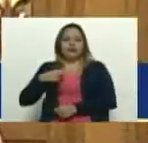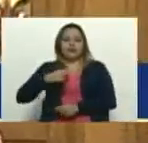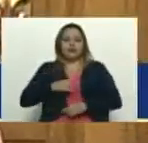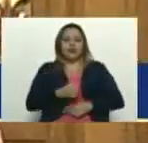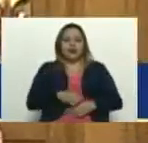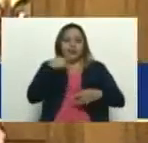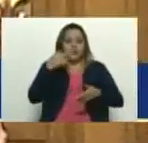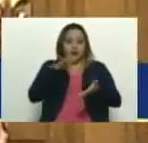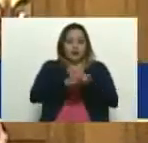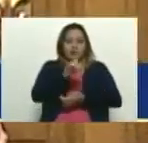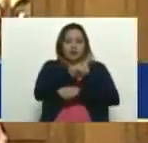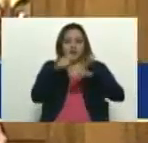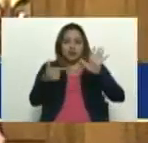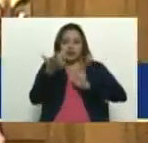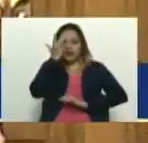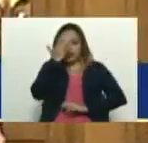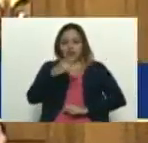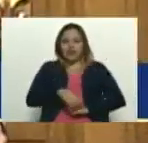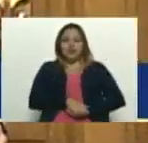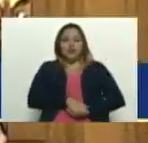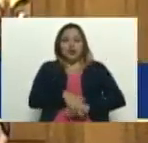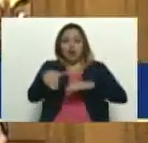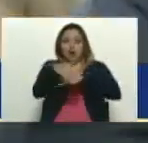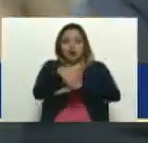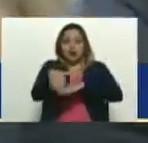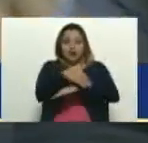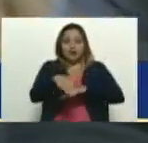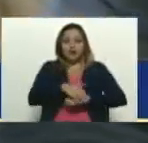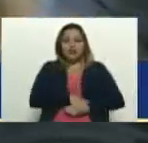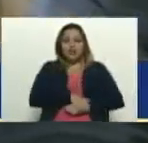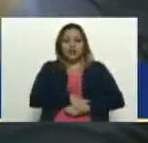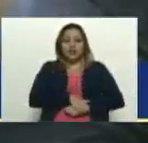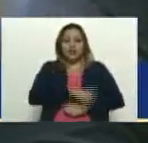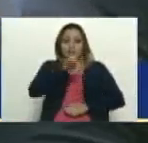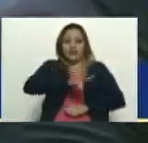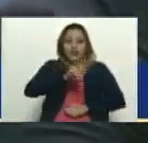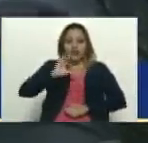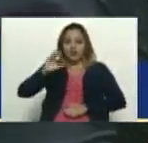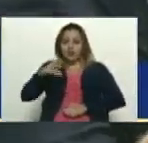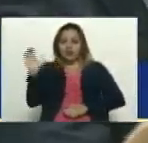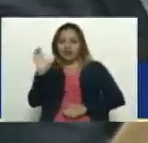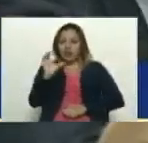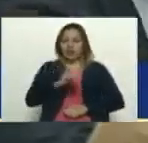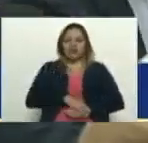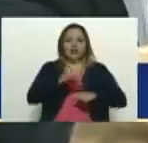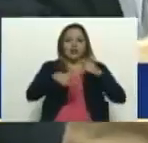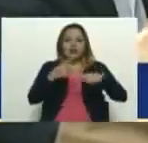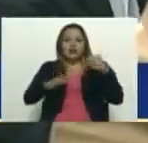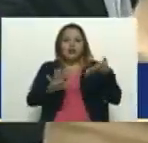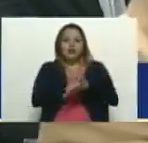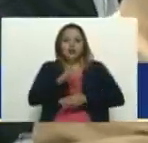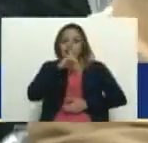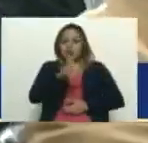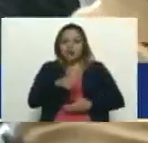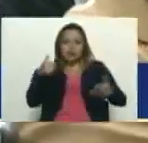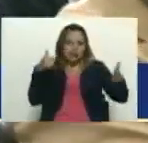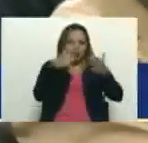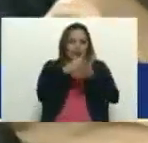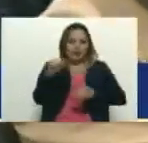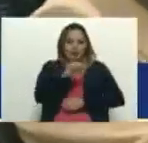16 de febrero de 1985 en la autopista Valle Coche de Caracas, a causa de un lamentable accidente de